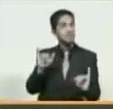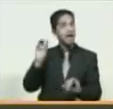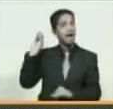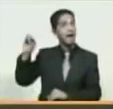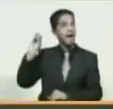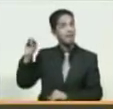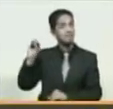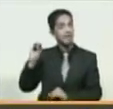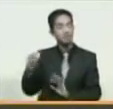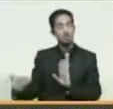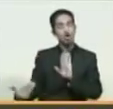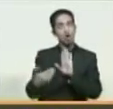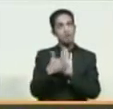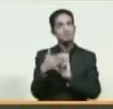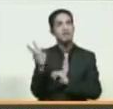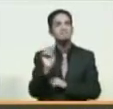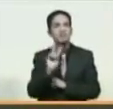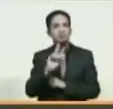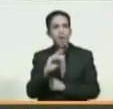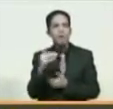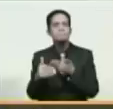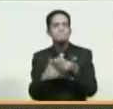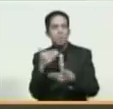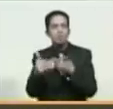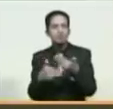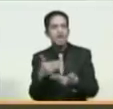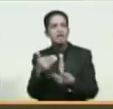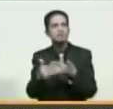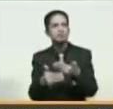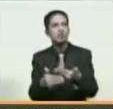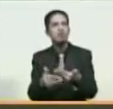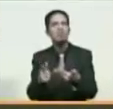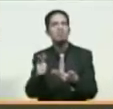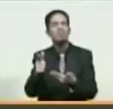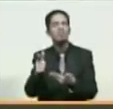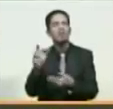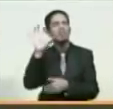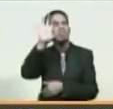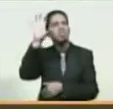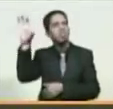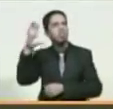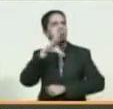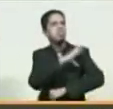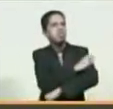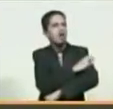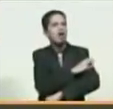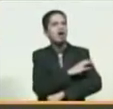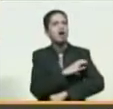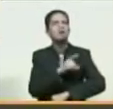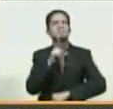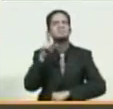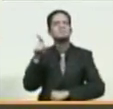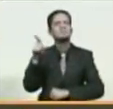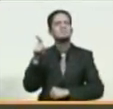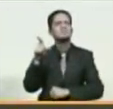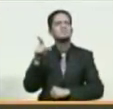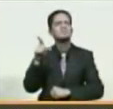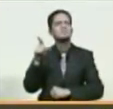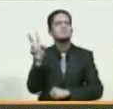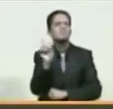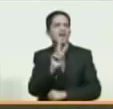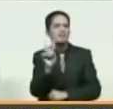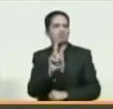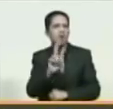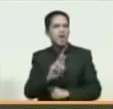contra Venezuela un proceso promovido por los sectores más recalcitrantes del extremismo